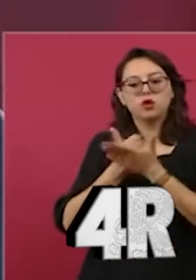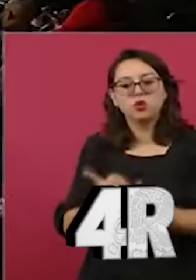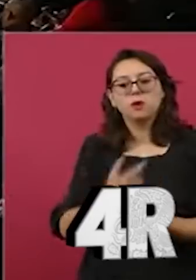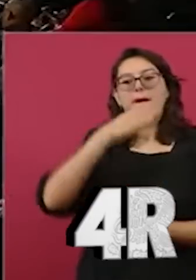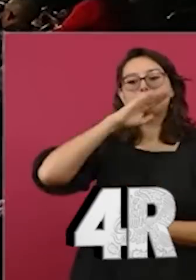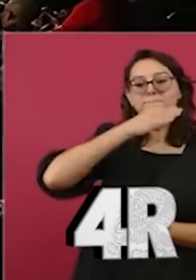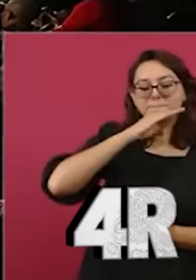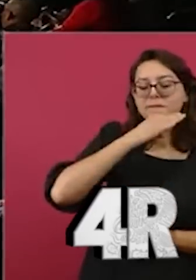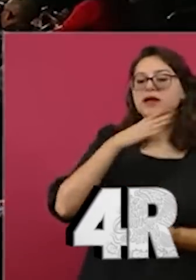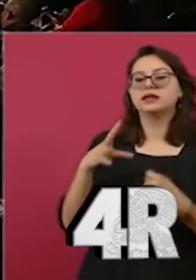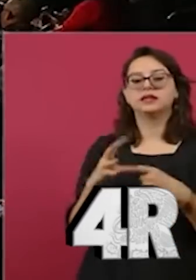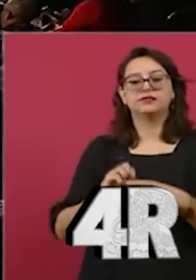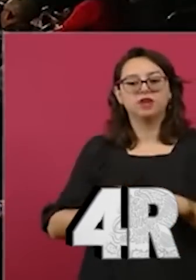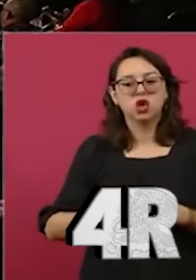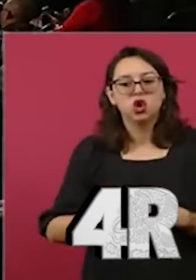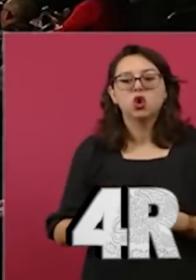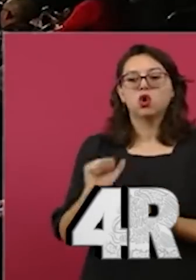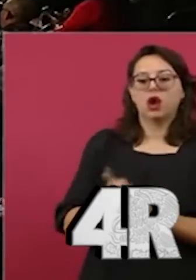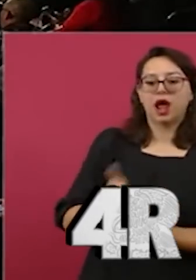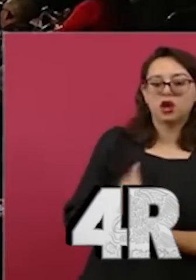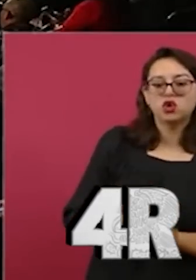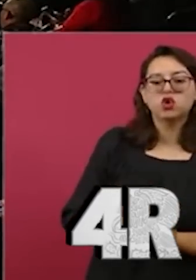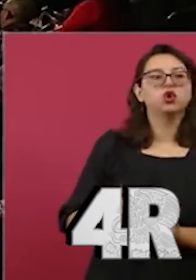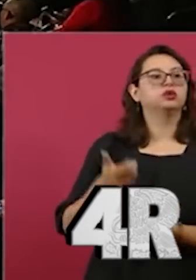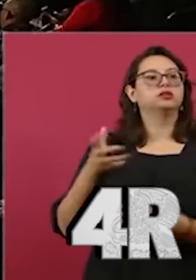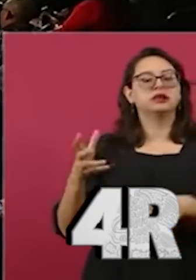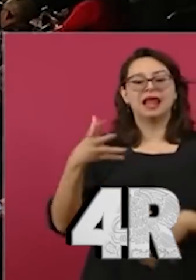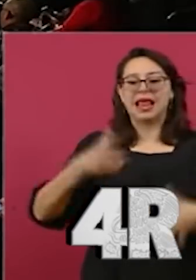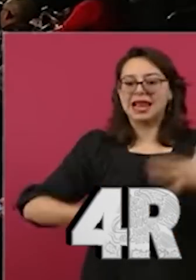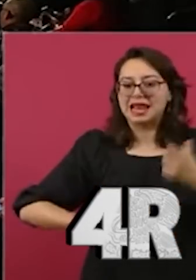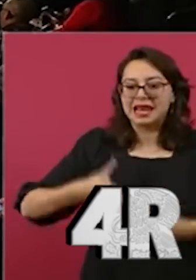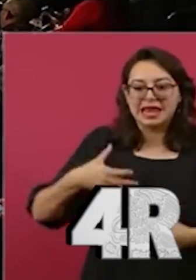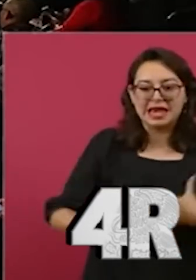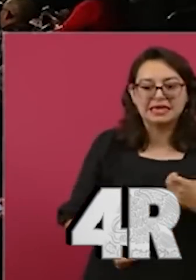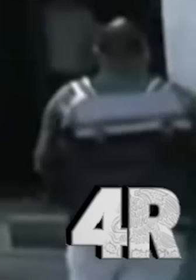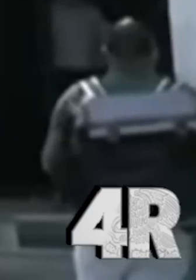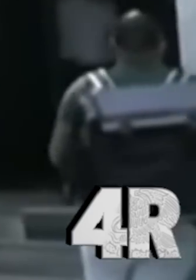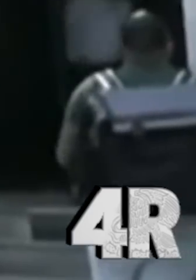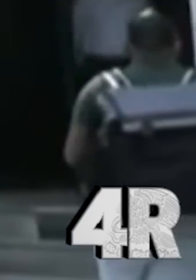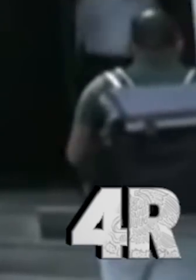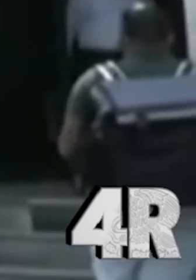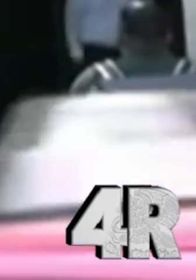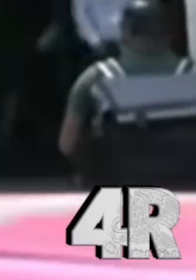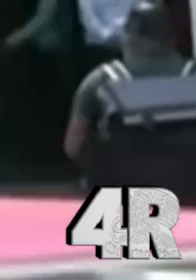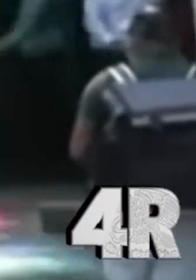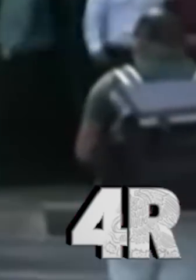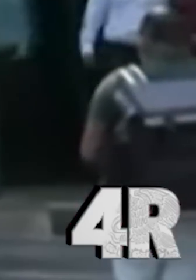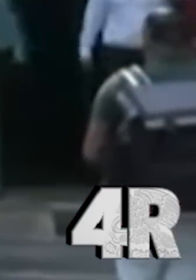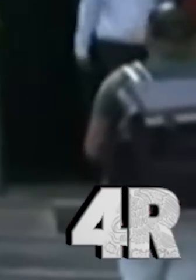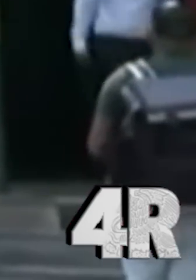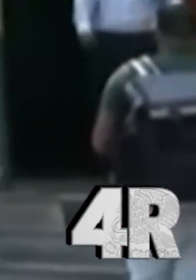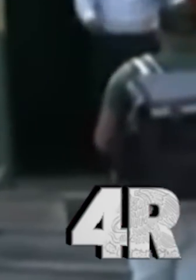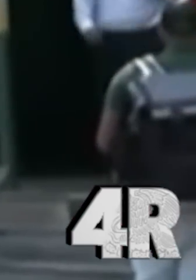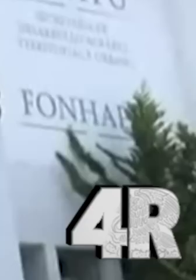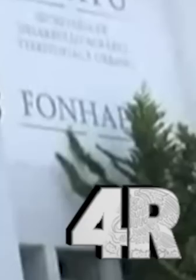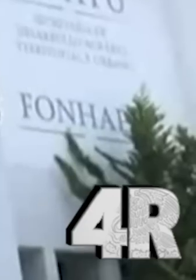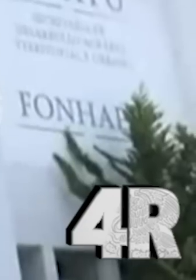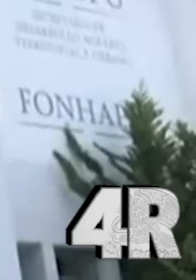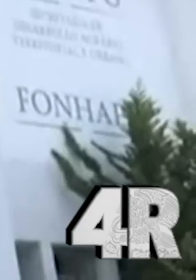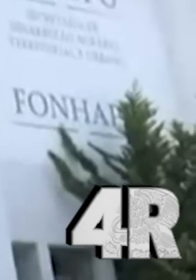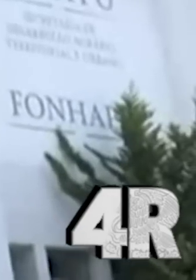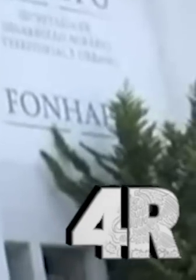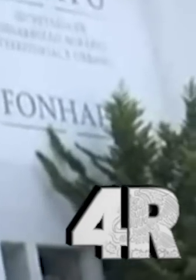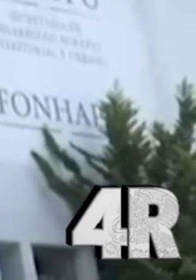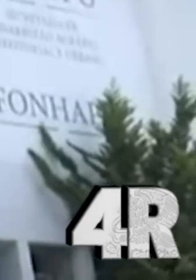asaltaron todas las alarmas el presidente Andrés Manuel fue informado directamente por la auditoría superior de la